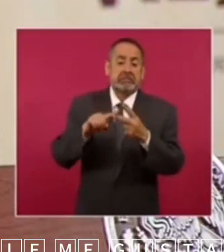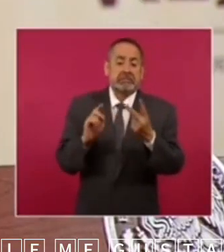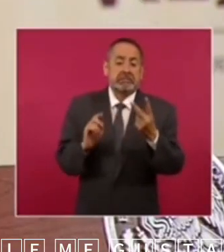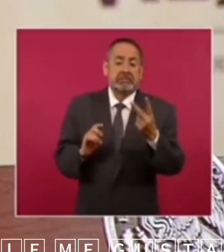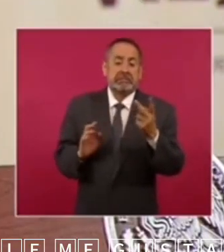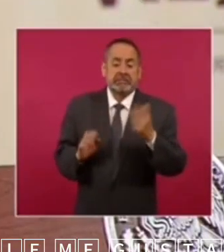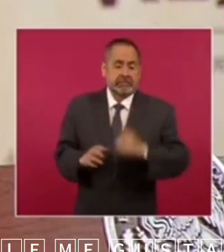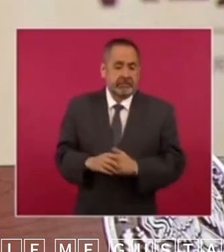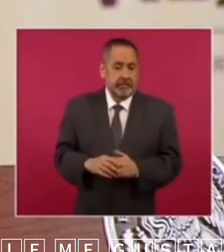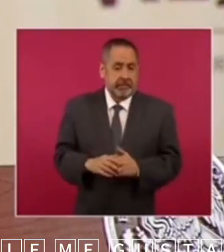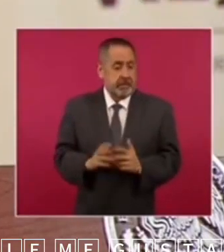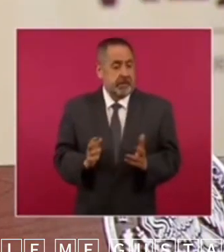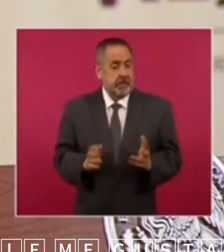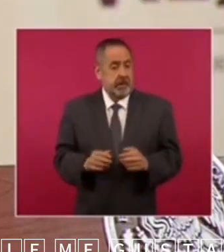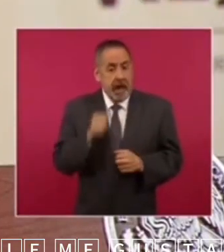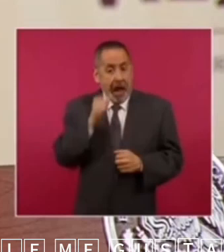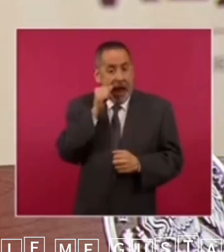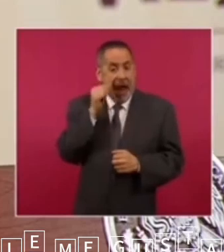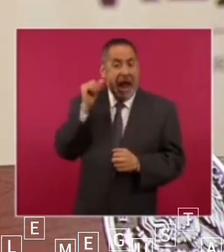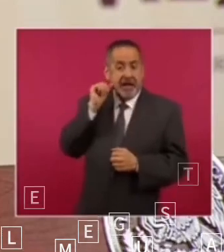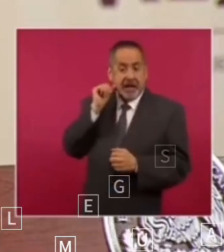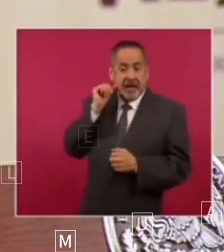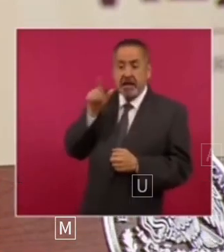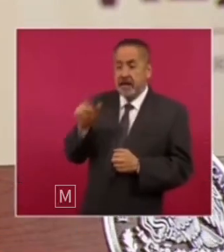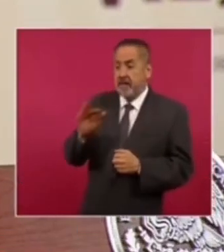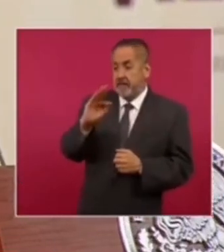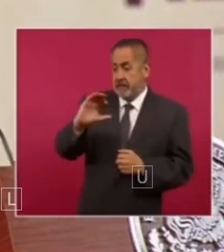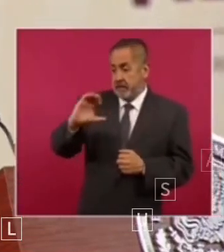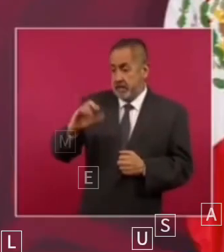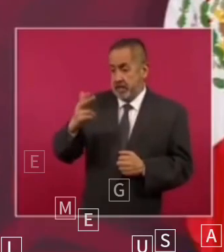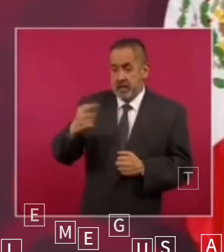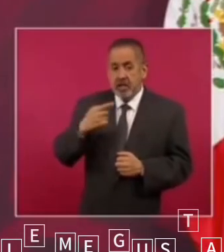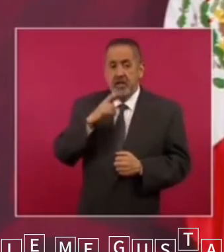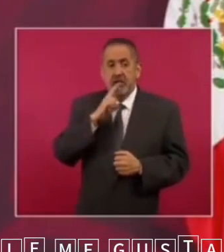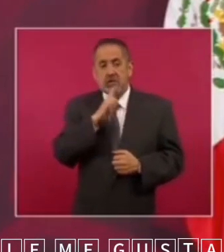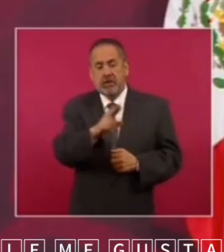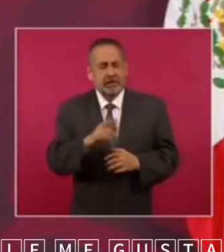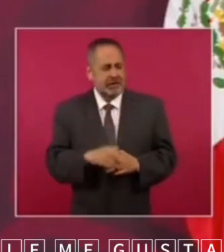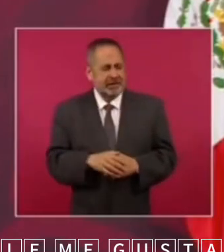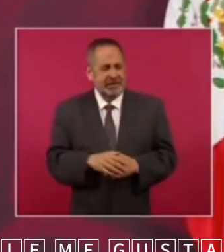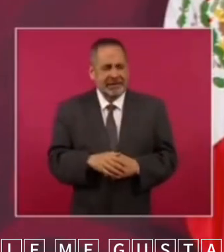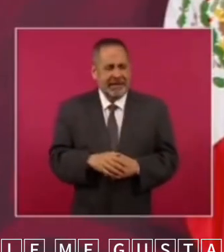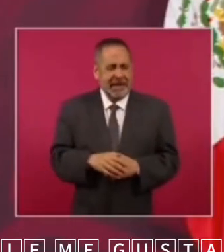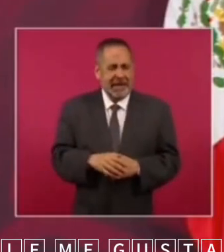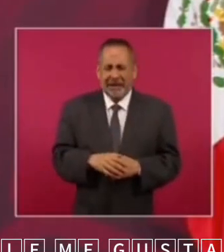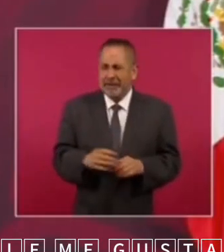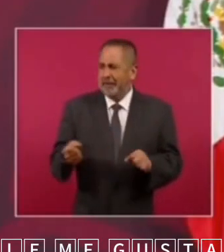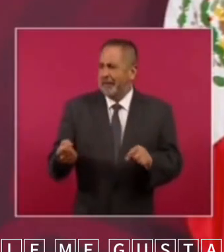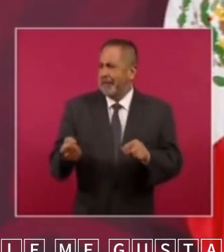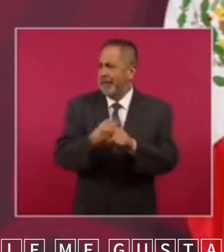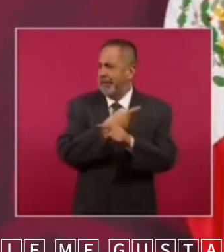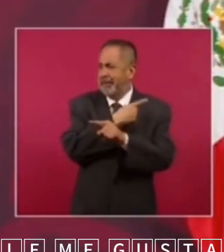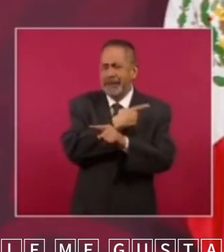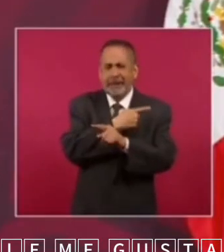Entonces, lo que responde ayer Felipe Calderón no tiene nada que ver